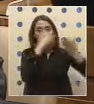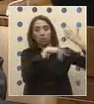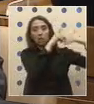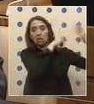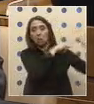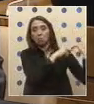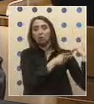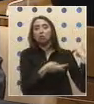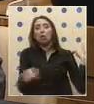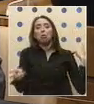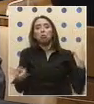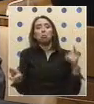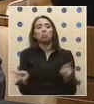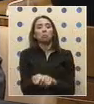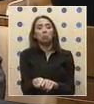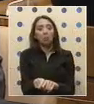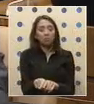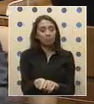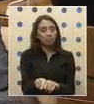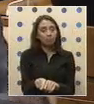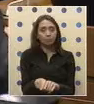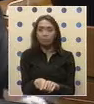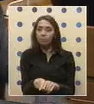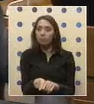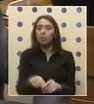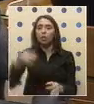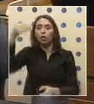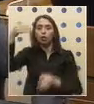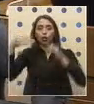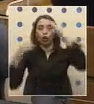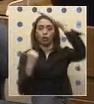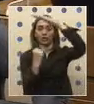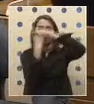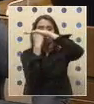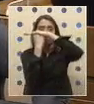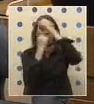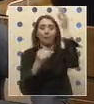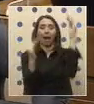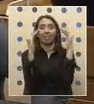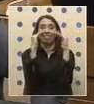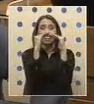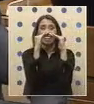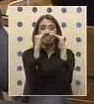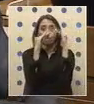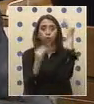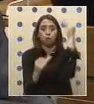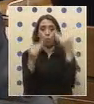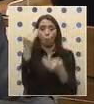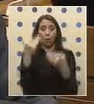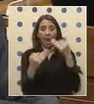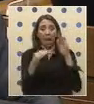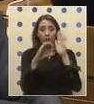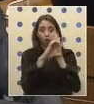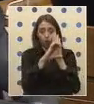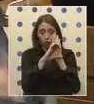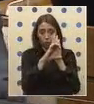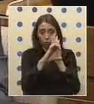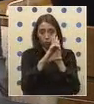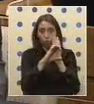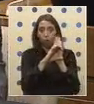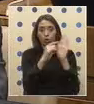En este sentido, la Excelentísima Corte Suprema y el Tribunal Constitucional han fallado de